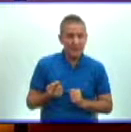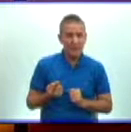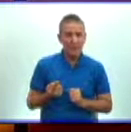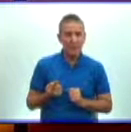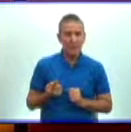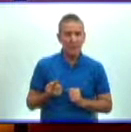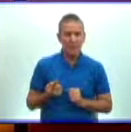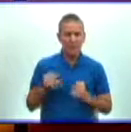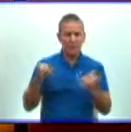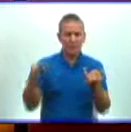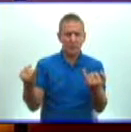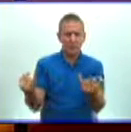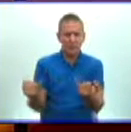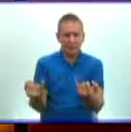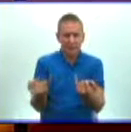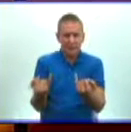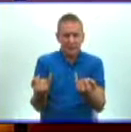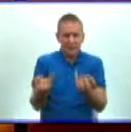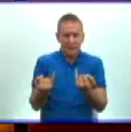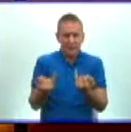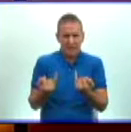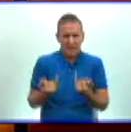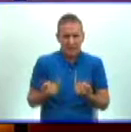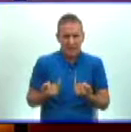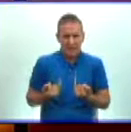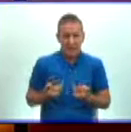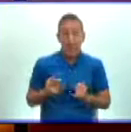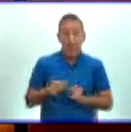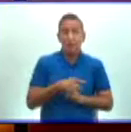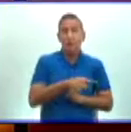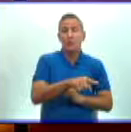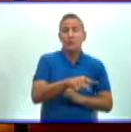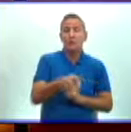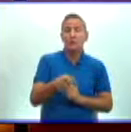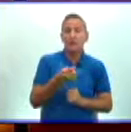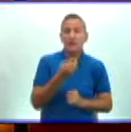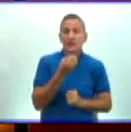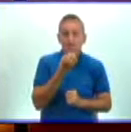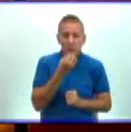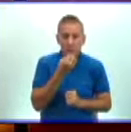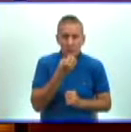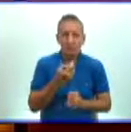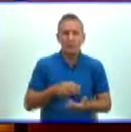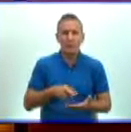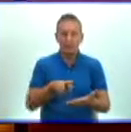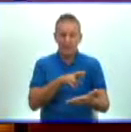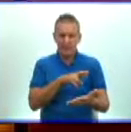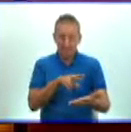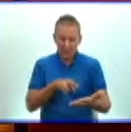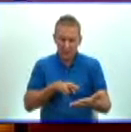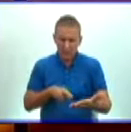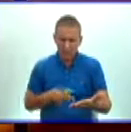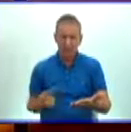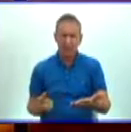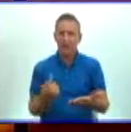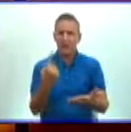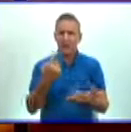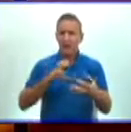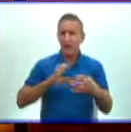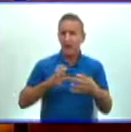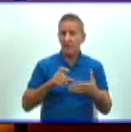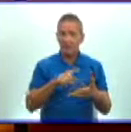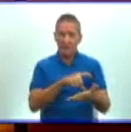toda la información que yo les voy a brindar, ustedes puedan revisar la primera versión de su texto